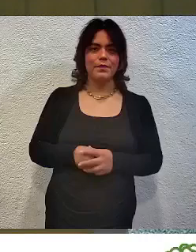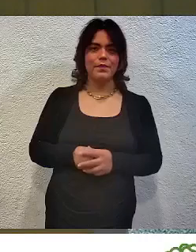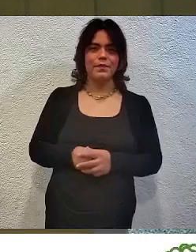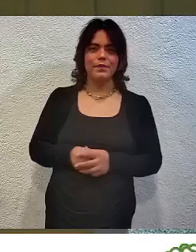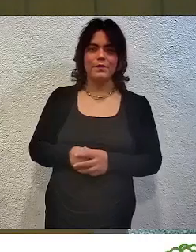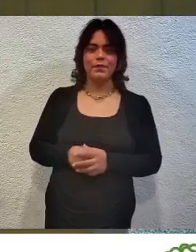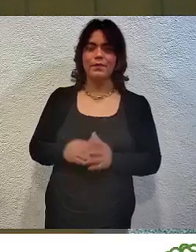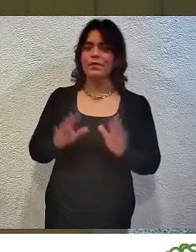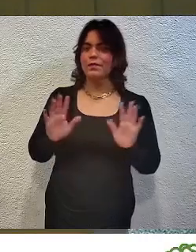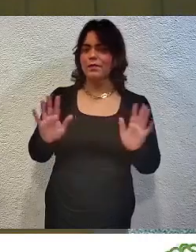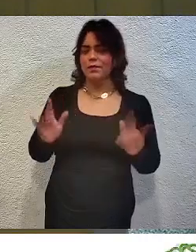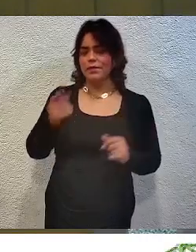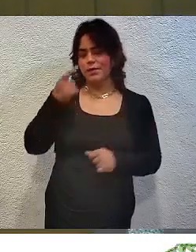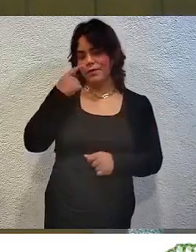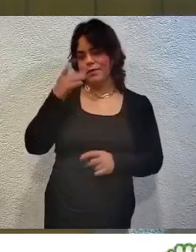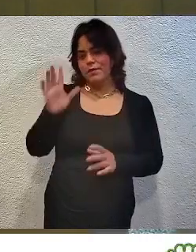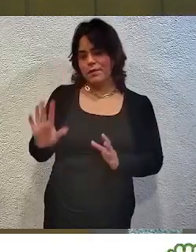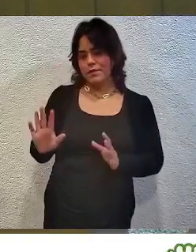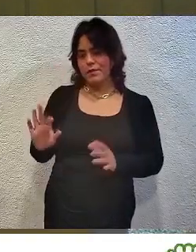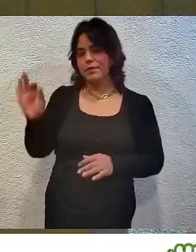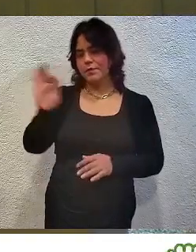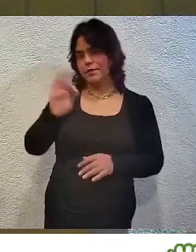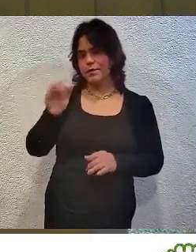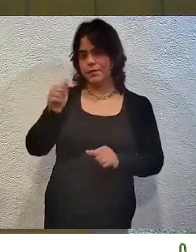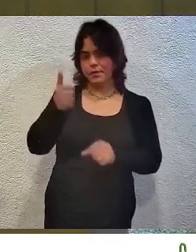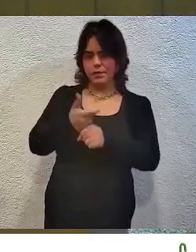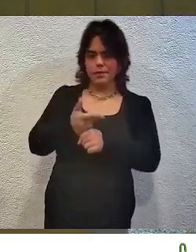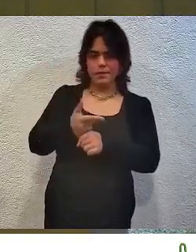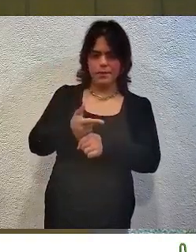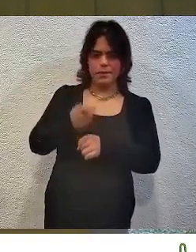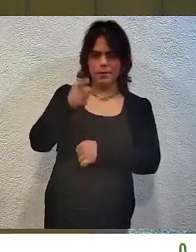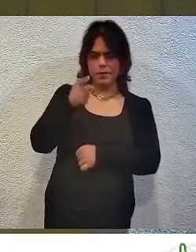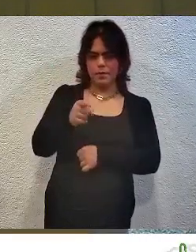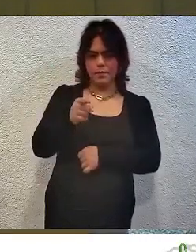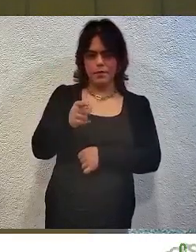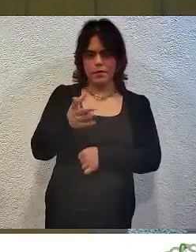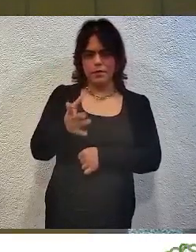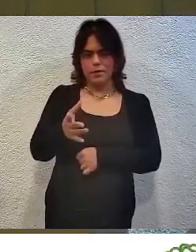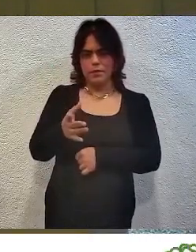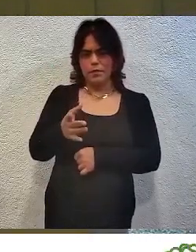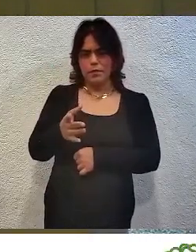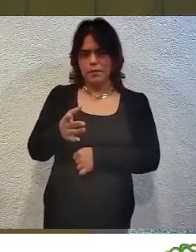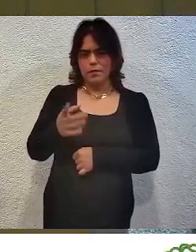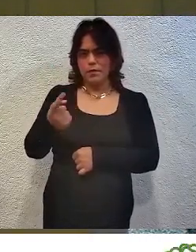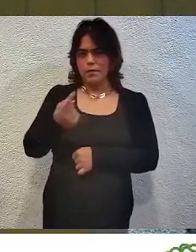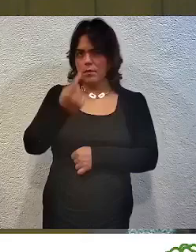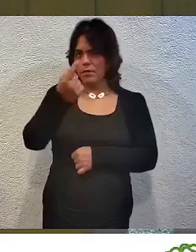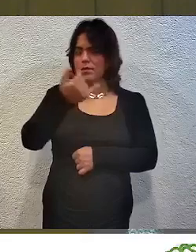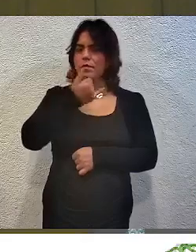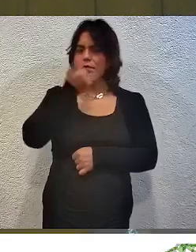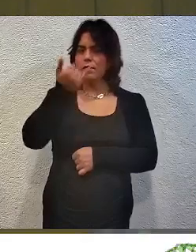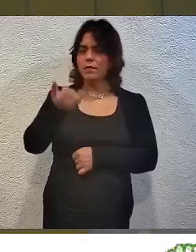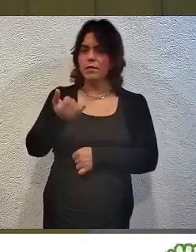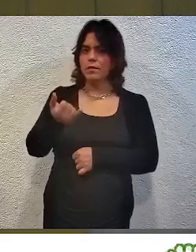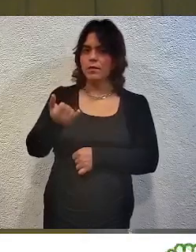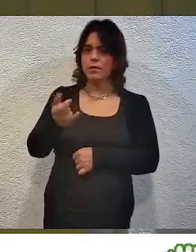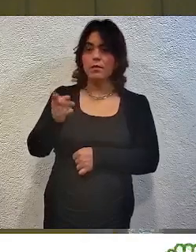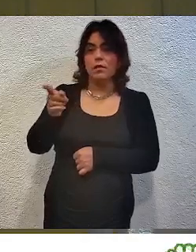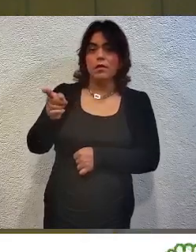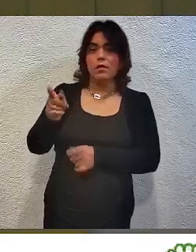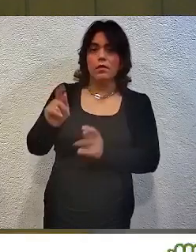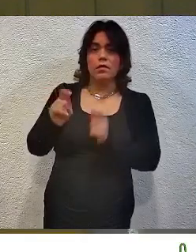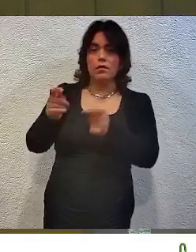Hubiese bastado, creo yo, con señalar solamente que, o irnos con el agravio de que ya no ostentan el cargo